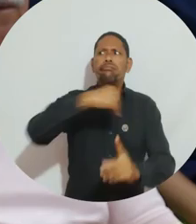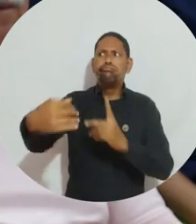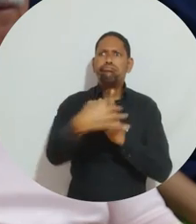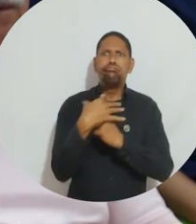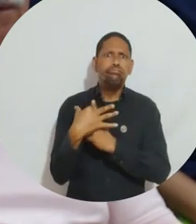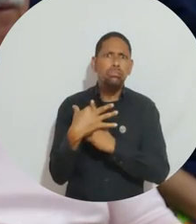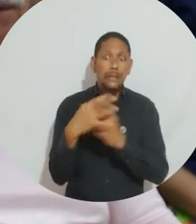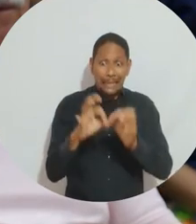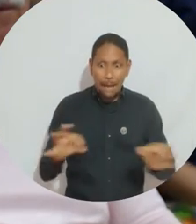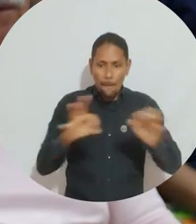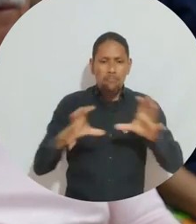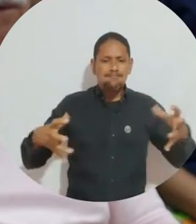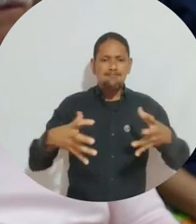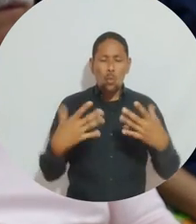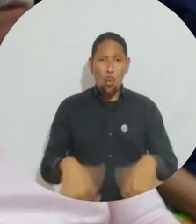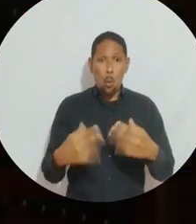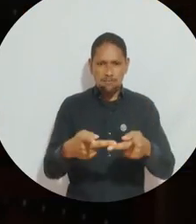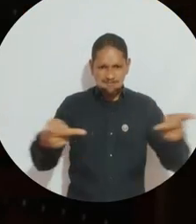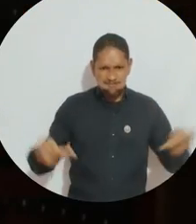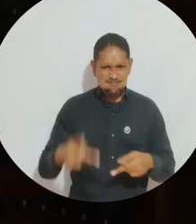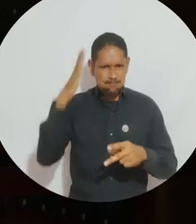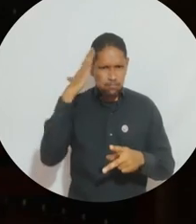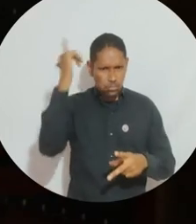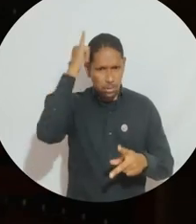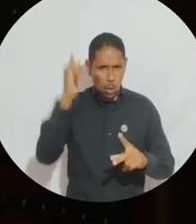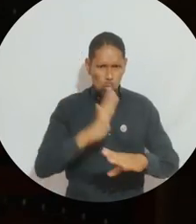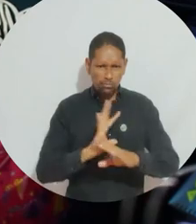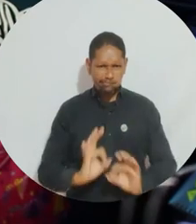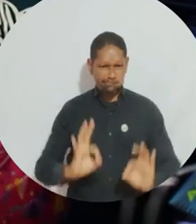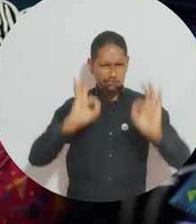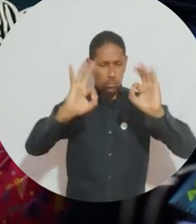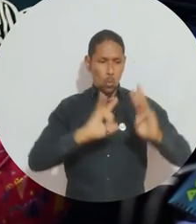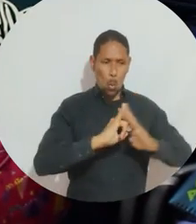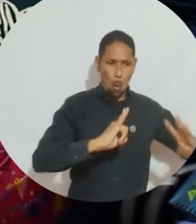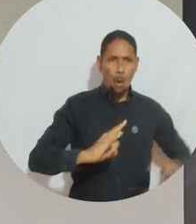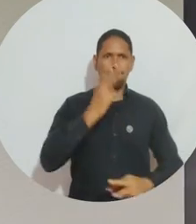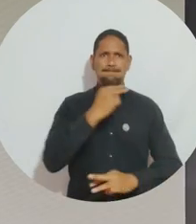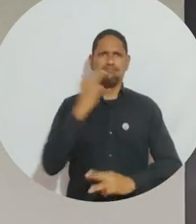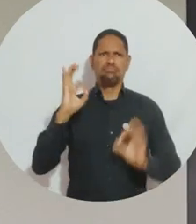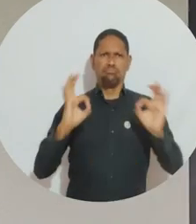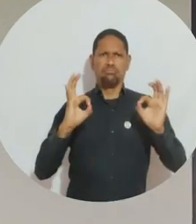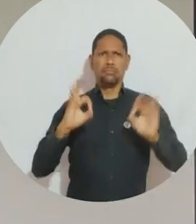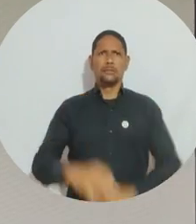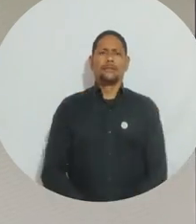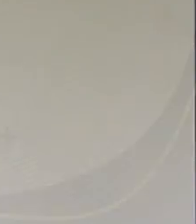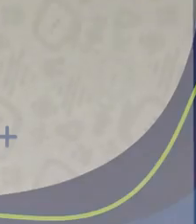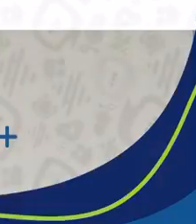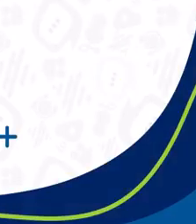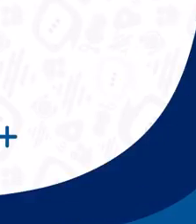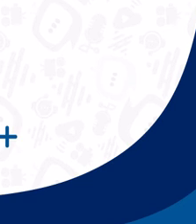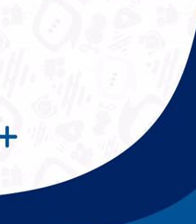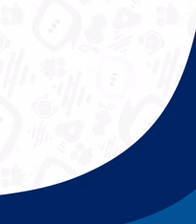ambiente. Esta cátedra está consolidada como un espacio académico institucional en el Plan de Desarrollo Unimagdalena Comprometida.